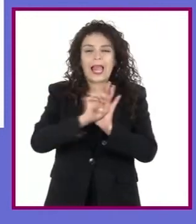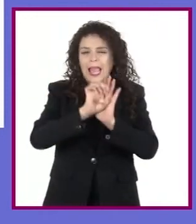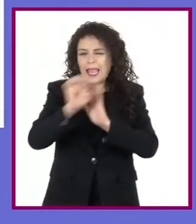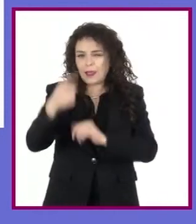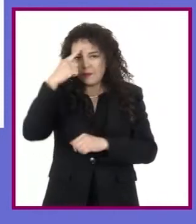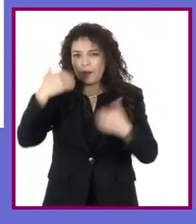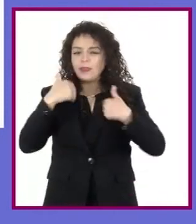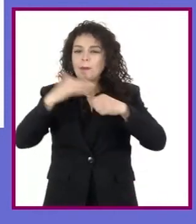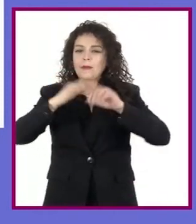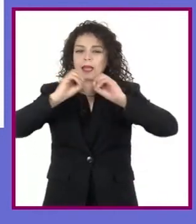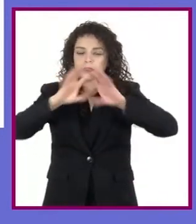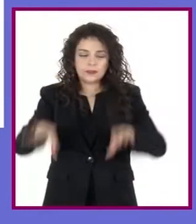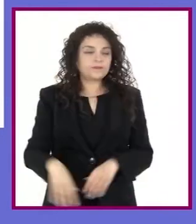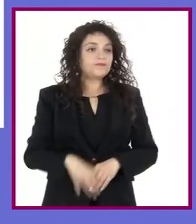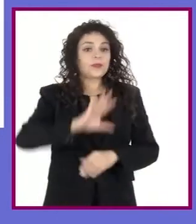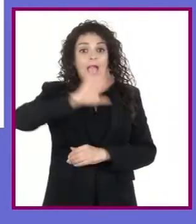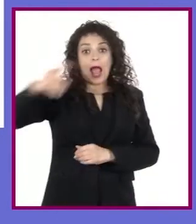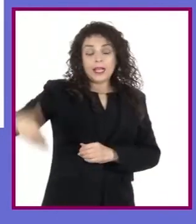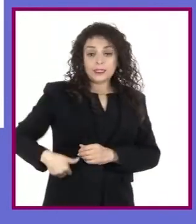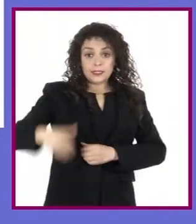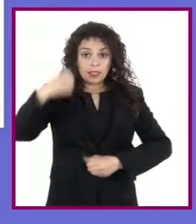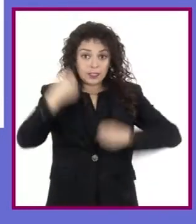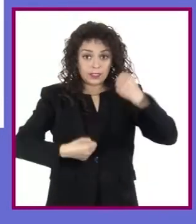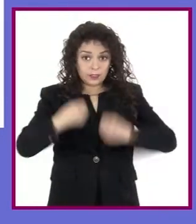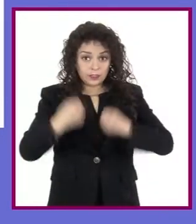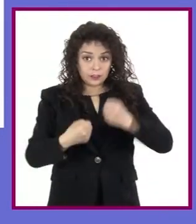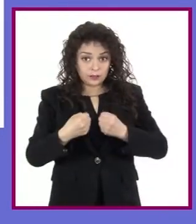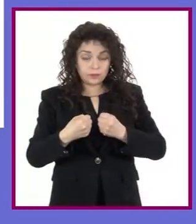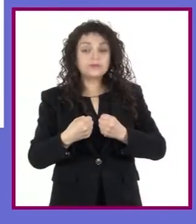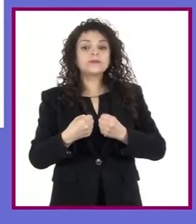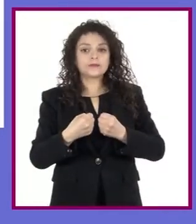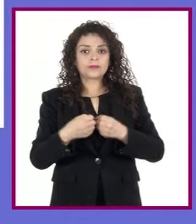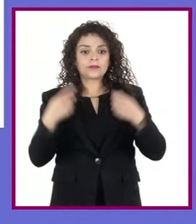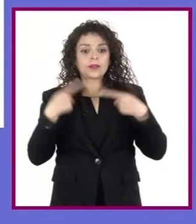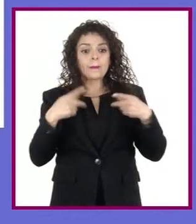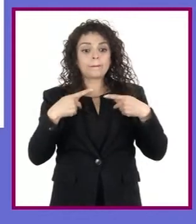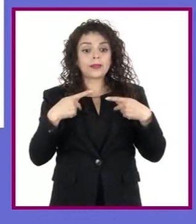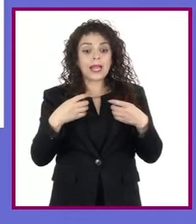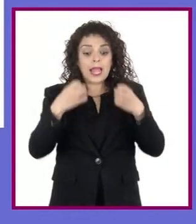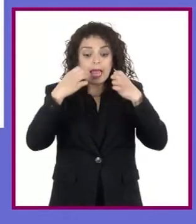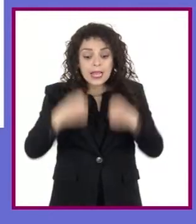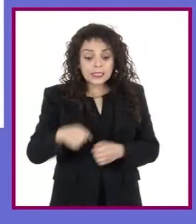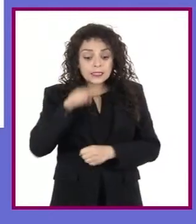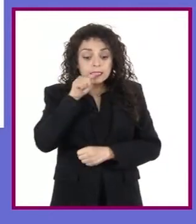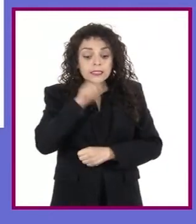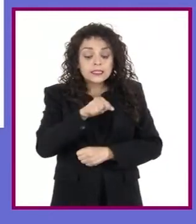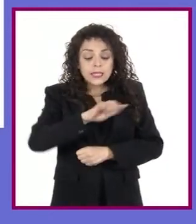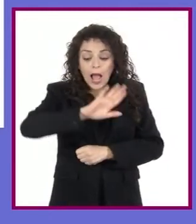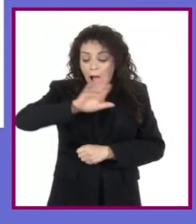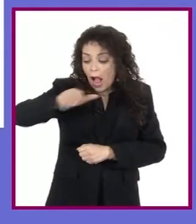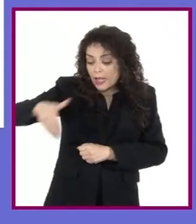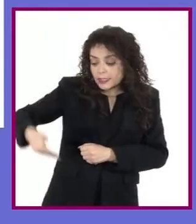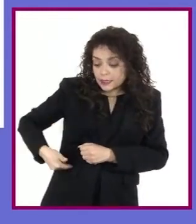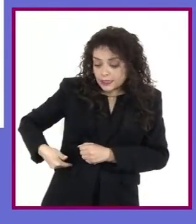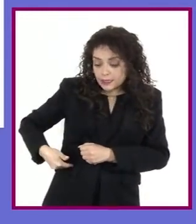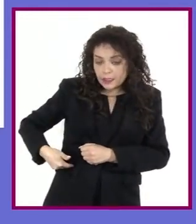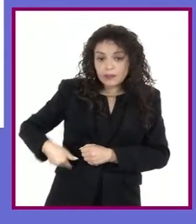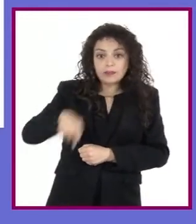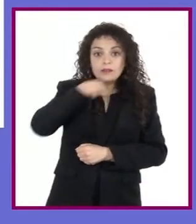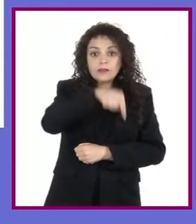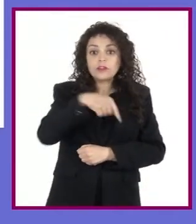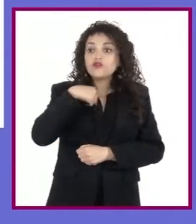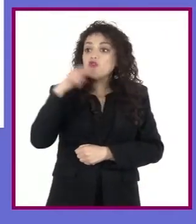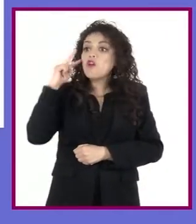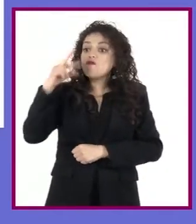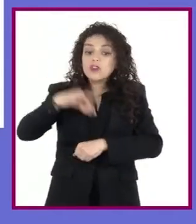automovilístico, las fuentes primarias serían las personas que estuvieron involucradas en el incidente, que pueden decir de primera